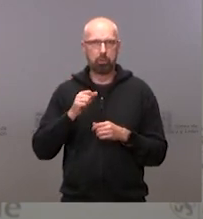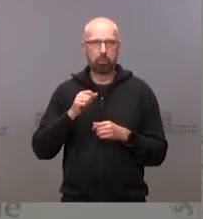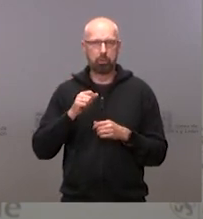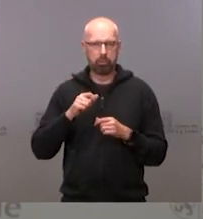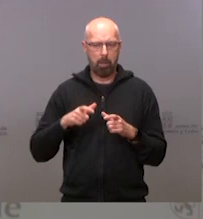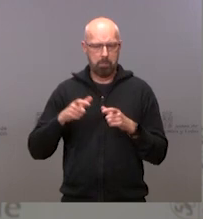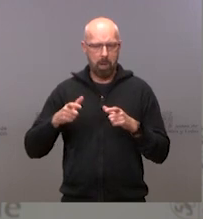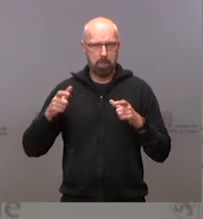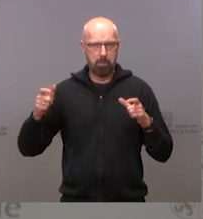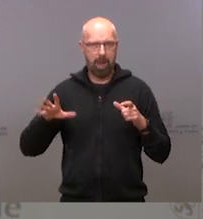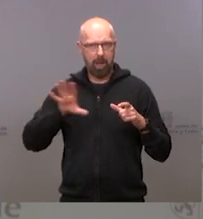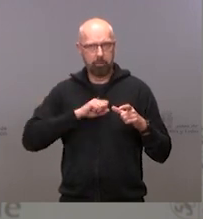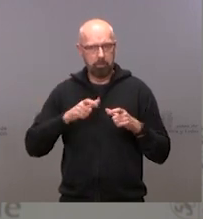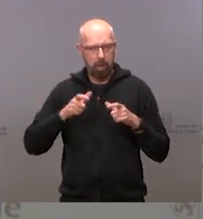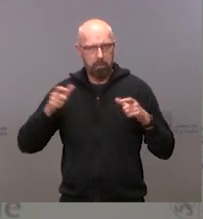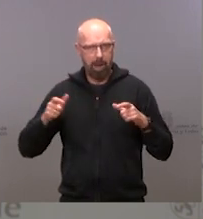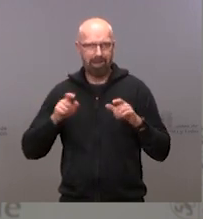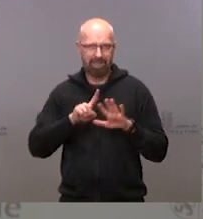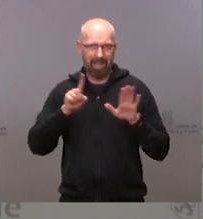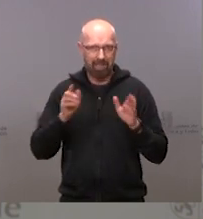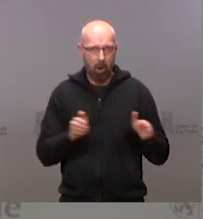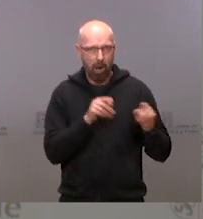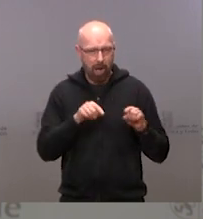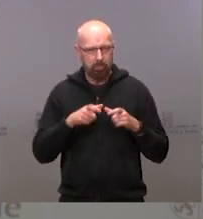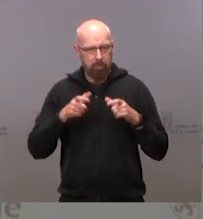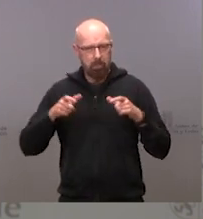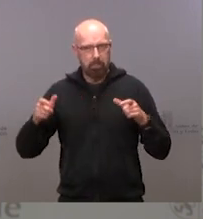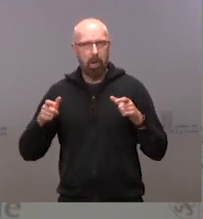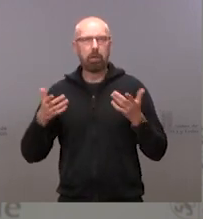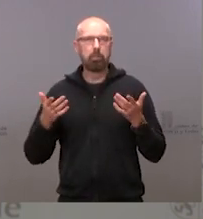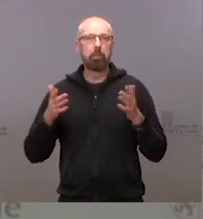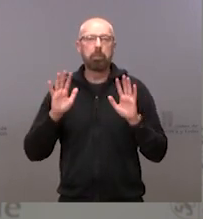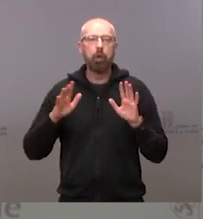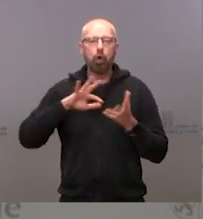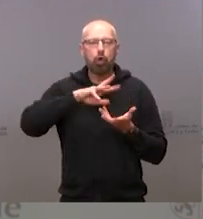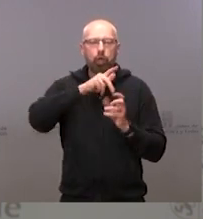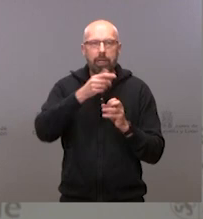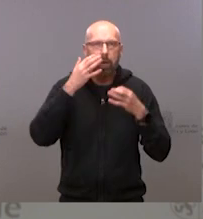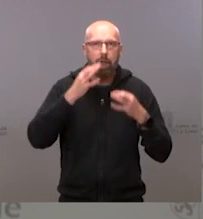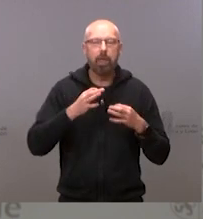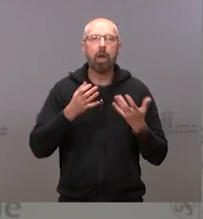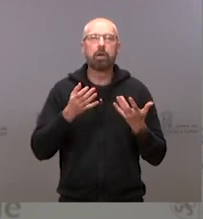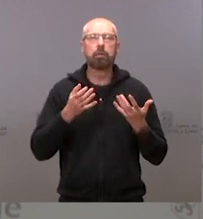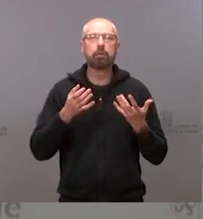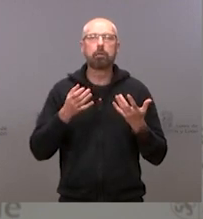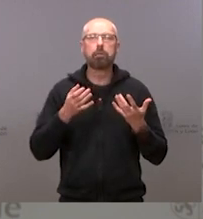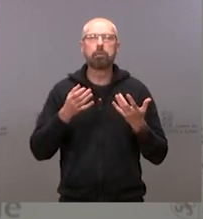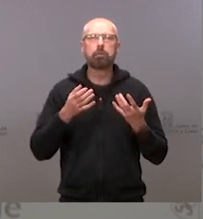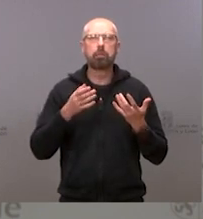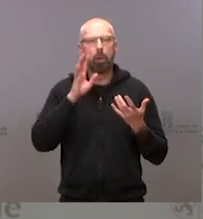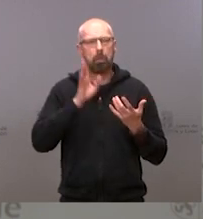sexta ola la verdad es que las noticias que hemos recibido es de una